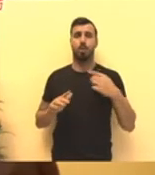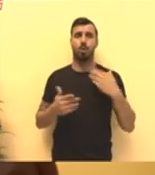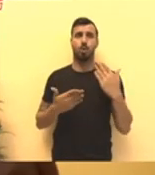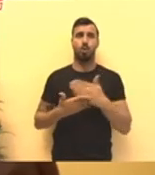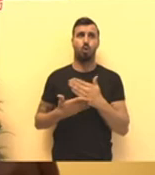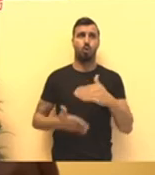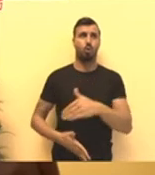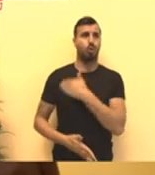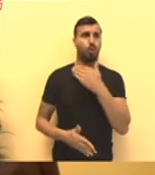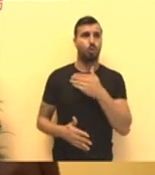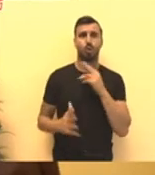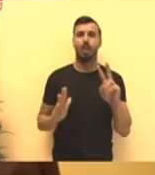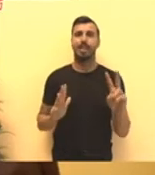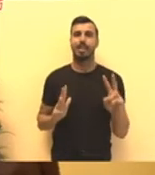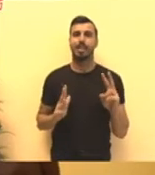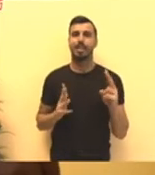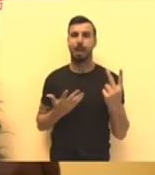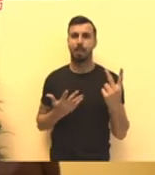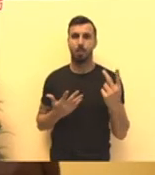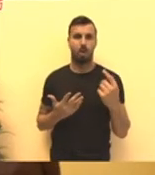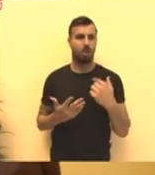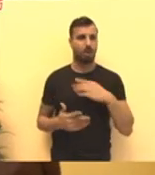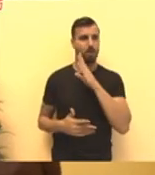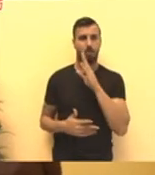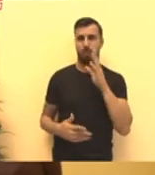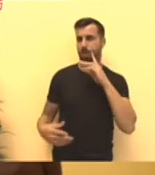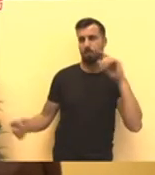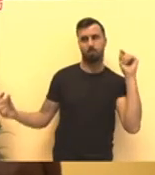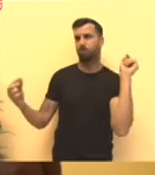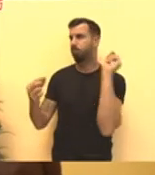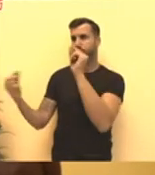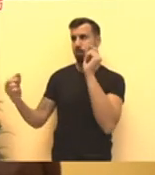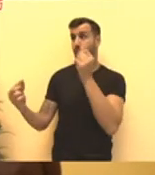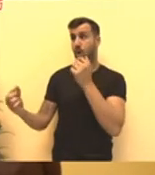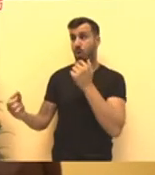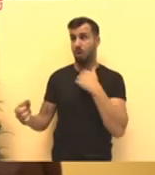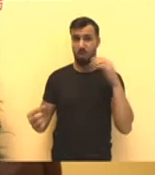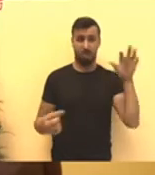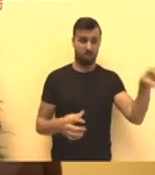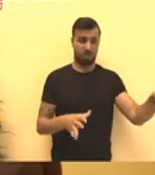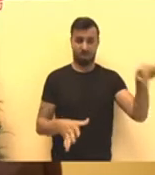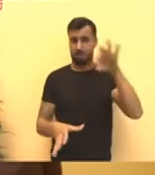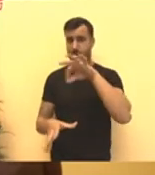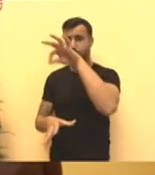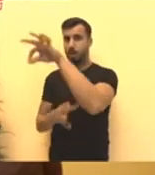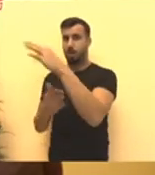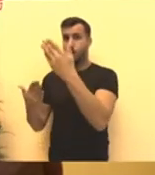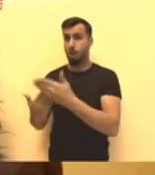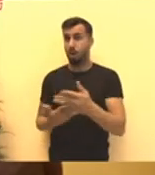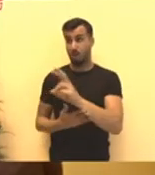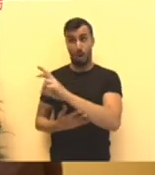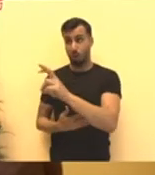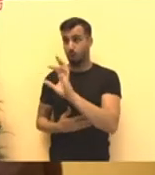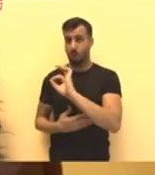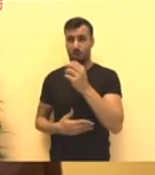le dije a mi madre, o me quitas de aquí, o yo dejo de estudiar. Empezamos a pedir plaza por los colegios por donde yo vivía,